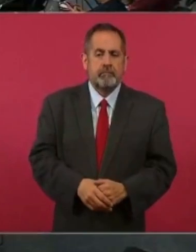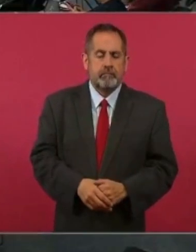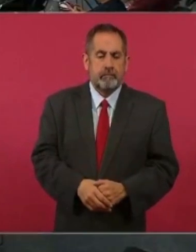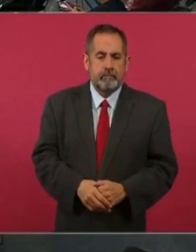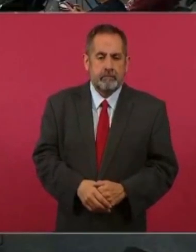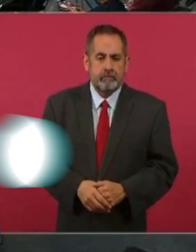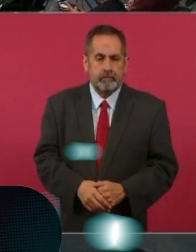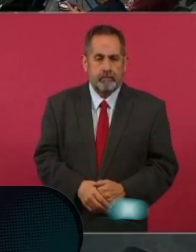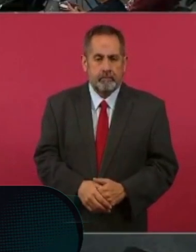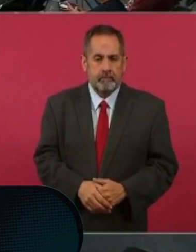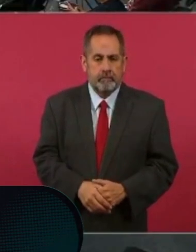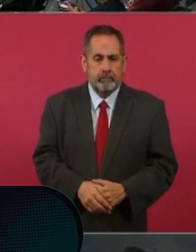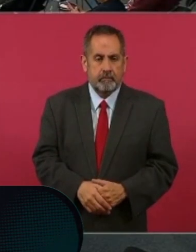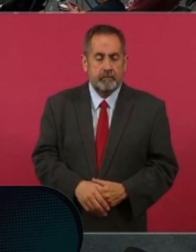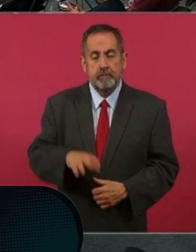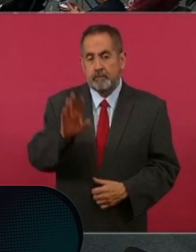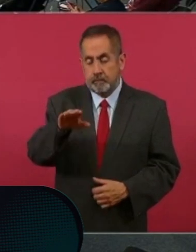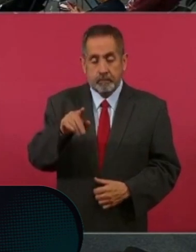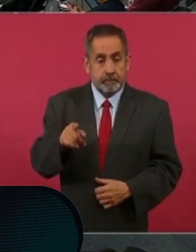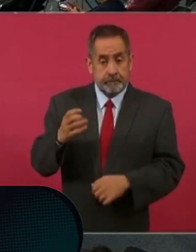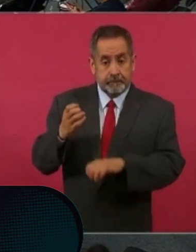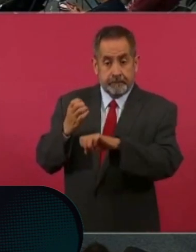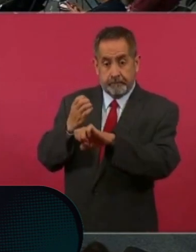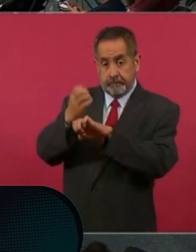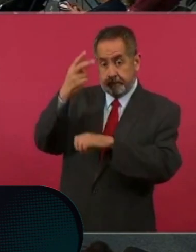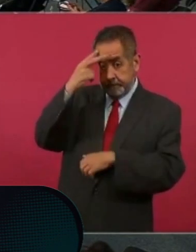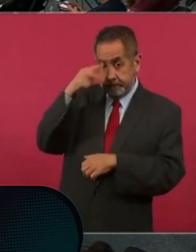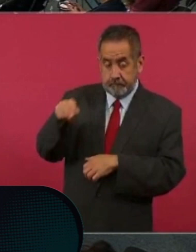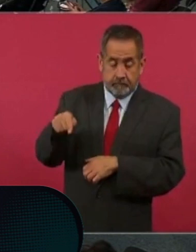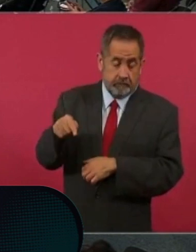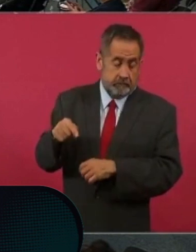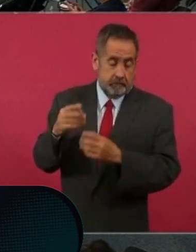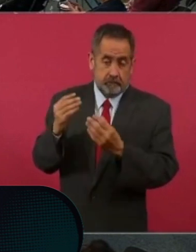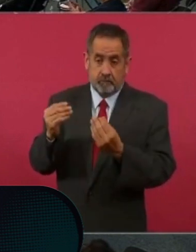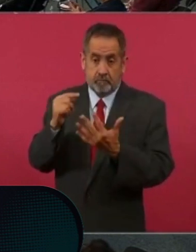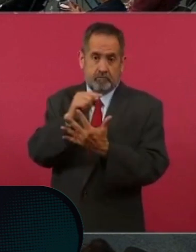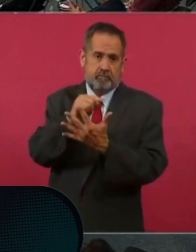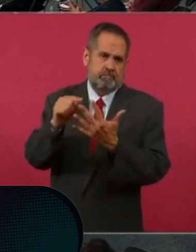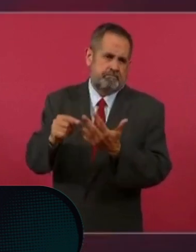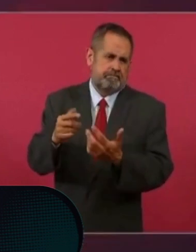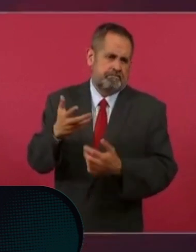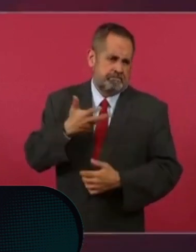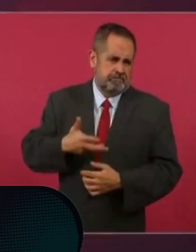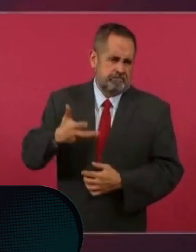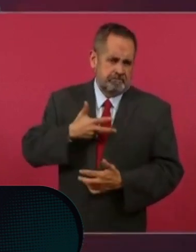El Estado de México tiene mucho potencial.